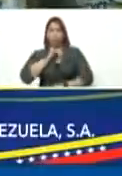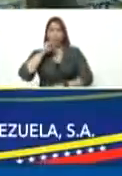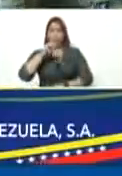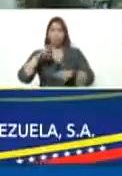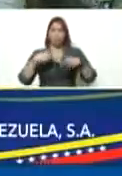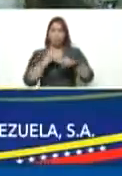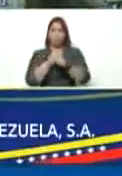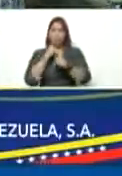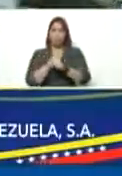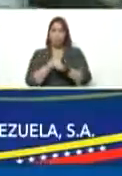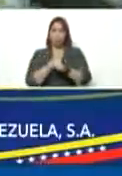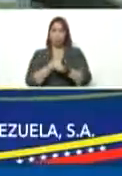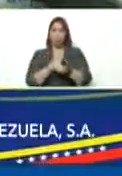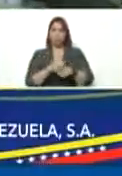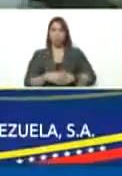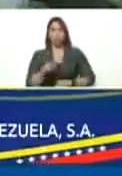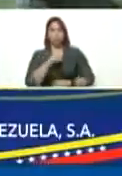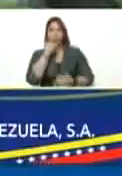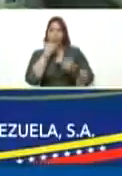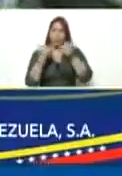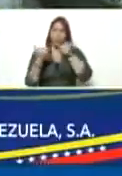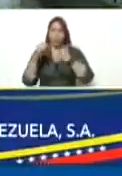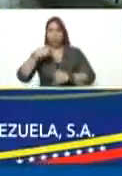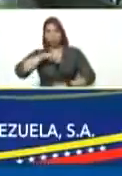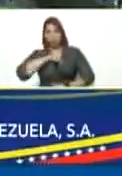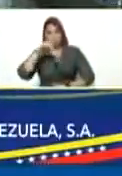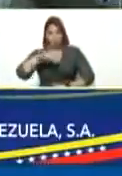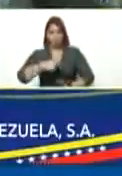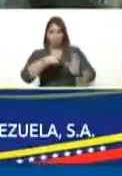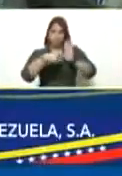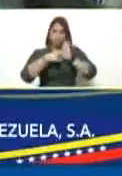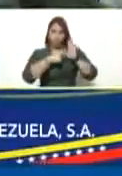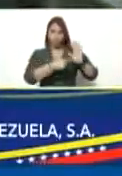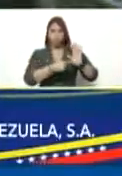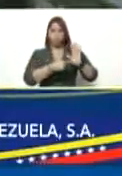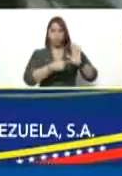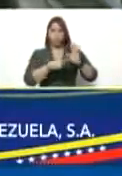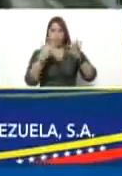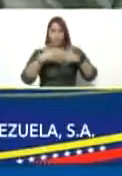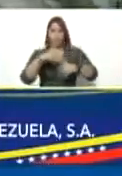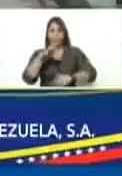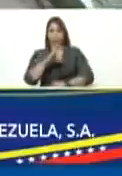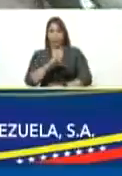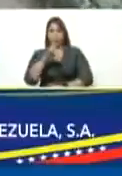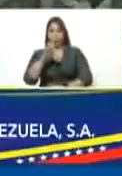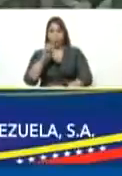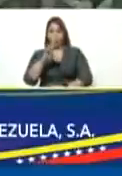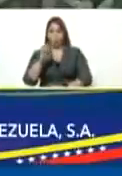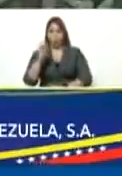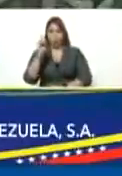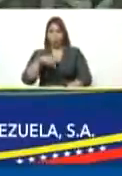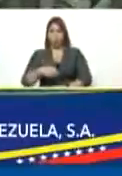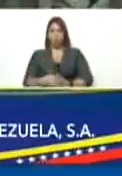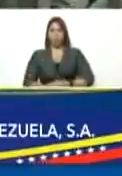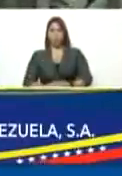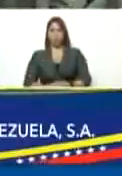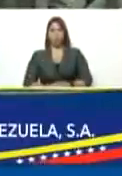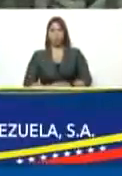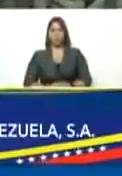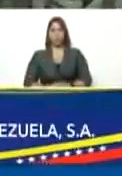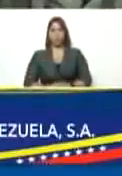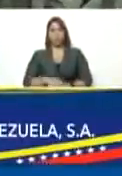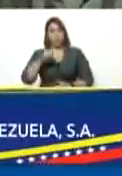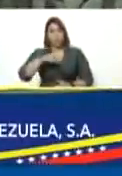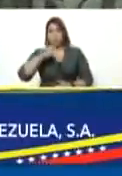clase obrera, no se equivoca, aquí estamos, lo demostramos la gente de Cloro Neve, la gente de la Corporación Cloro Neve, tanto aquí